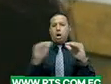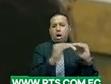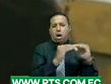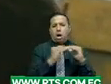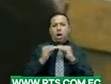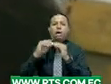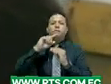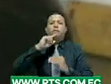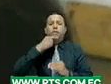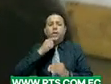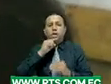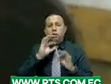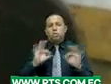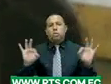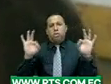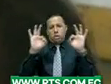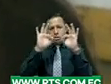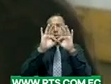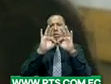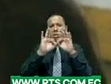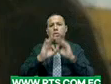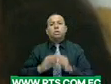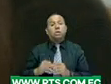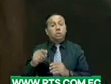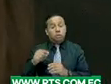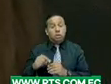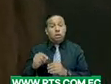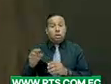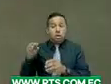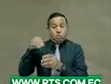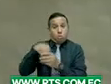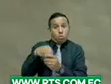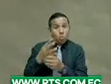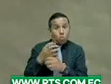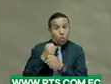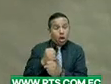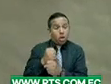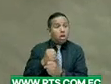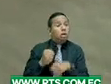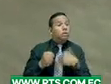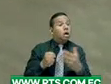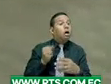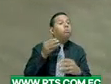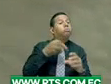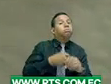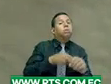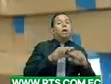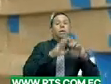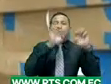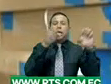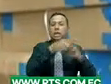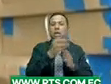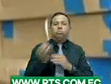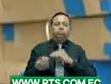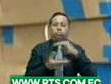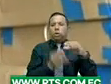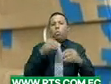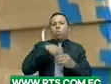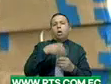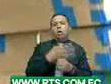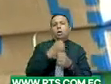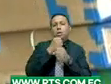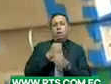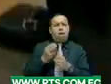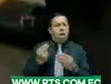pueda mantener unas horas aquí en Tabacarcén hasta que se haga el proceso de desalinización. Así es. En esta ocasión las vacunas no se quedarán aquí